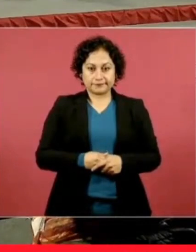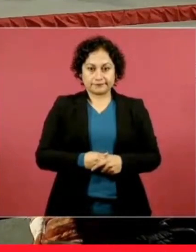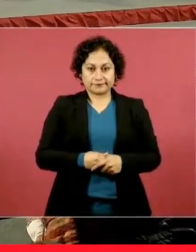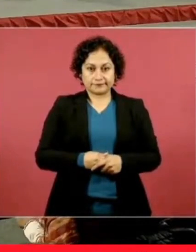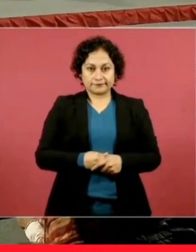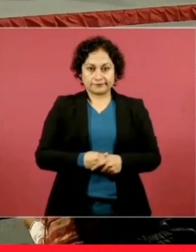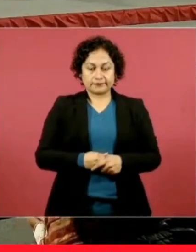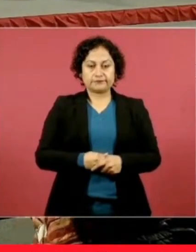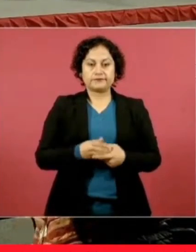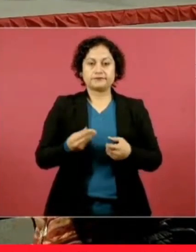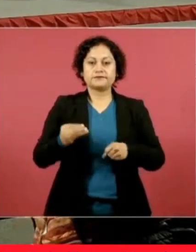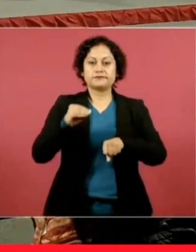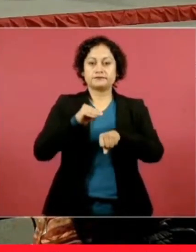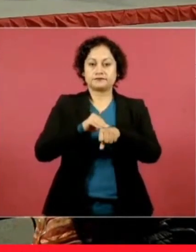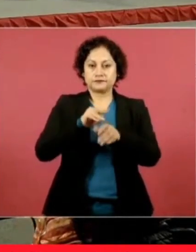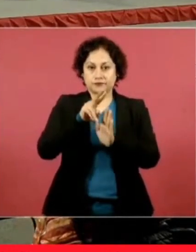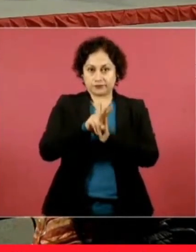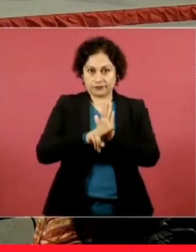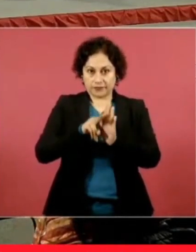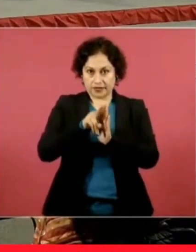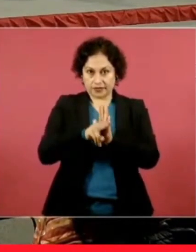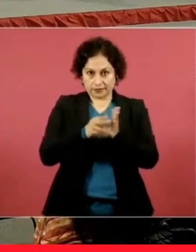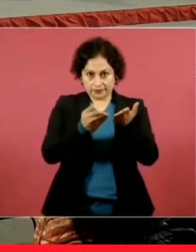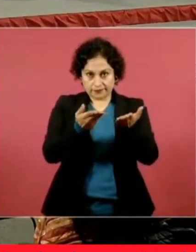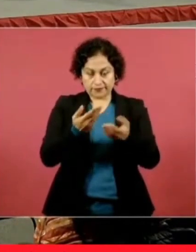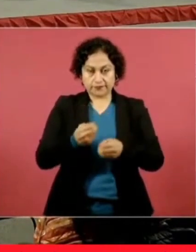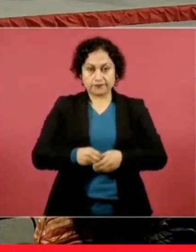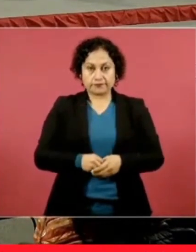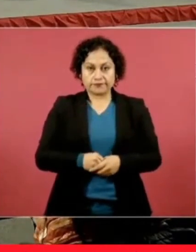Vamos a poner un video, si les parece bien. Adelante.